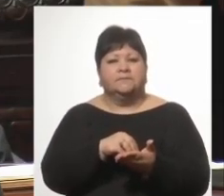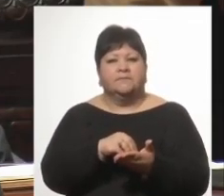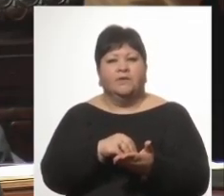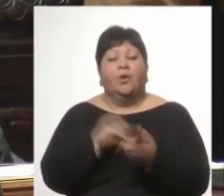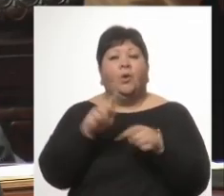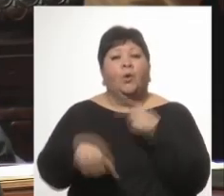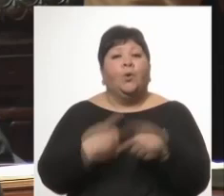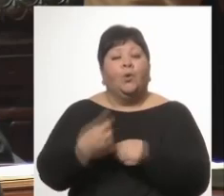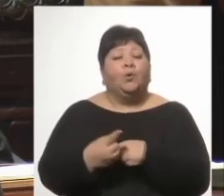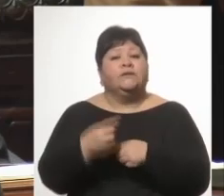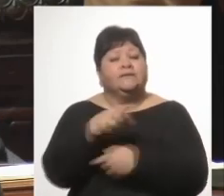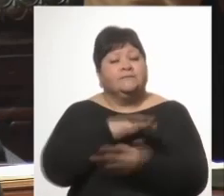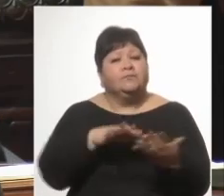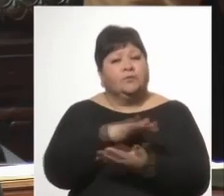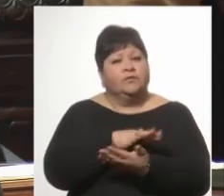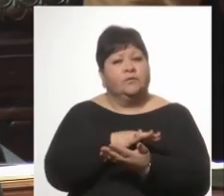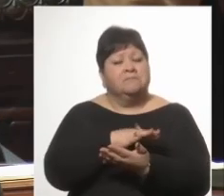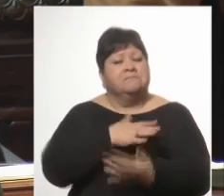Otro hecho para mí